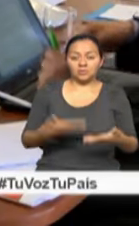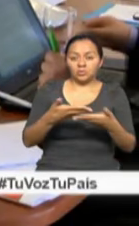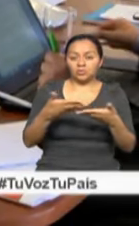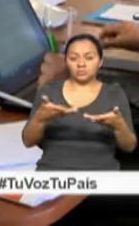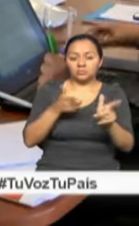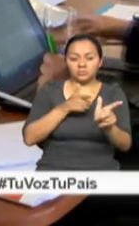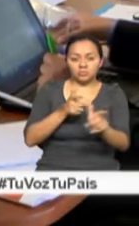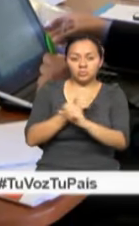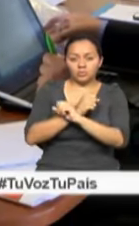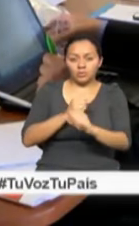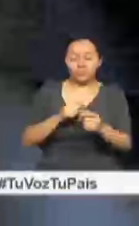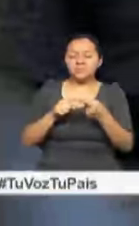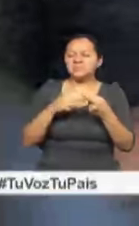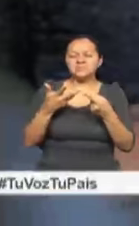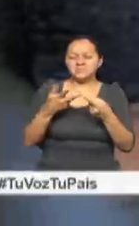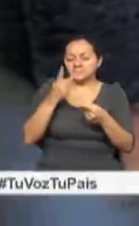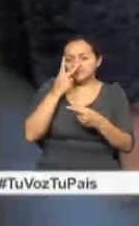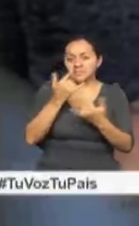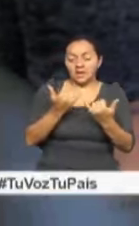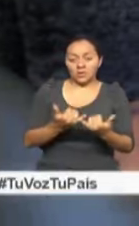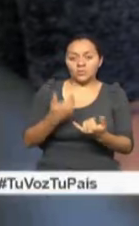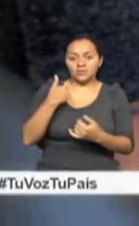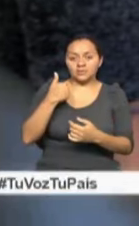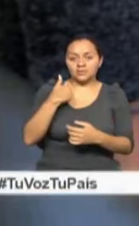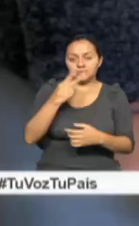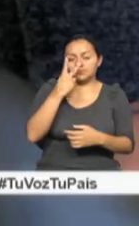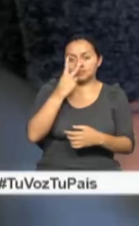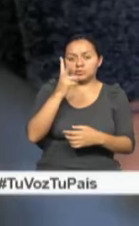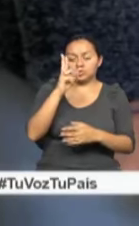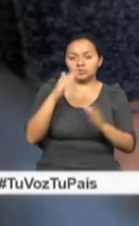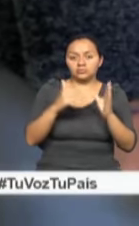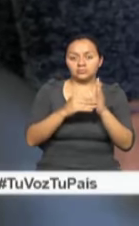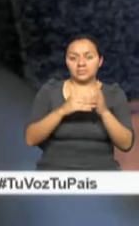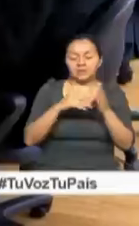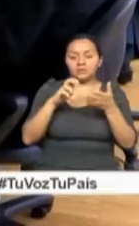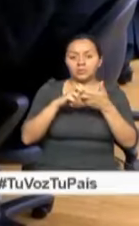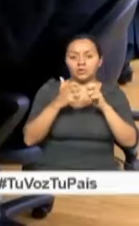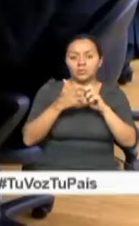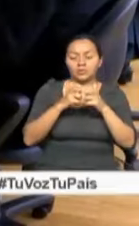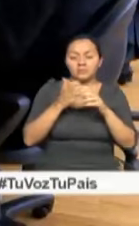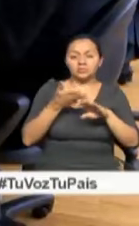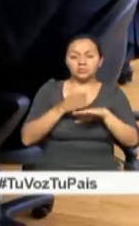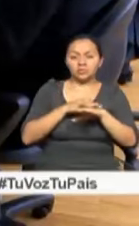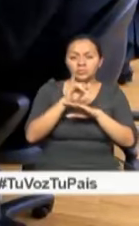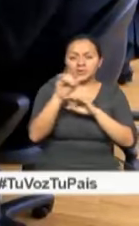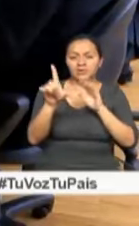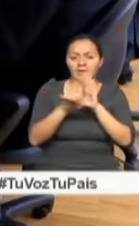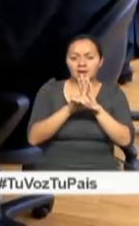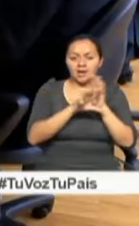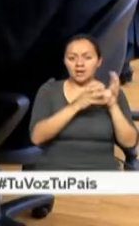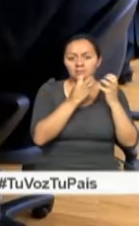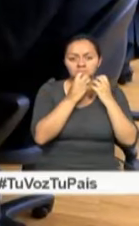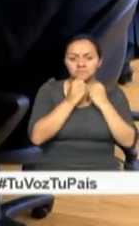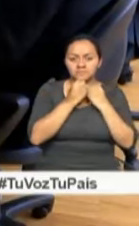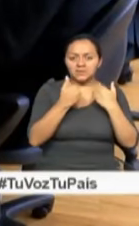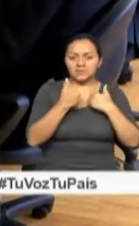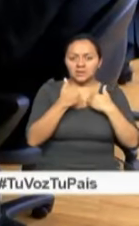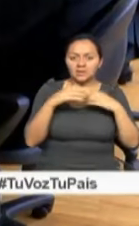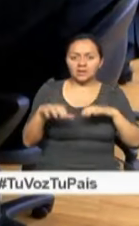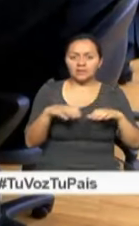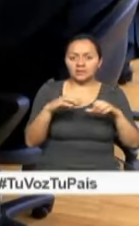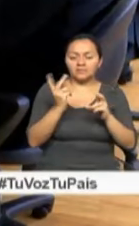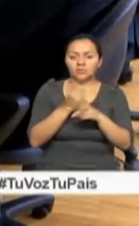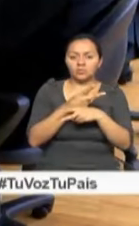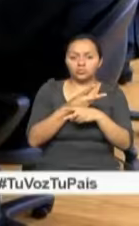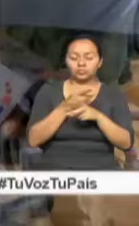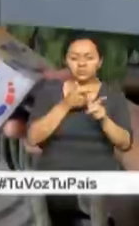Aguirre detalla que en la actualidad existen más de 2.000 incidentes relacionados con la posesión ilícita o actividades riesgosas por el uso de